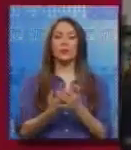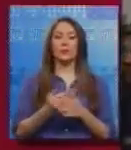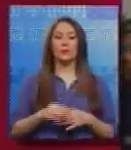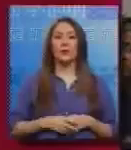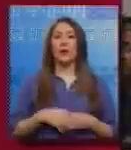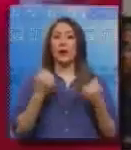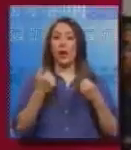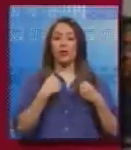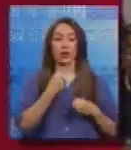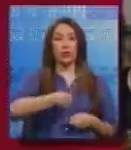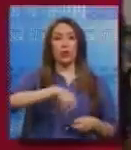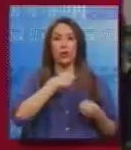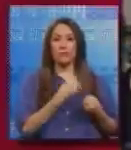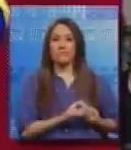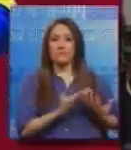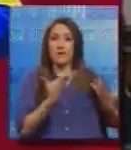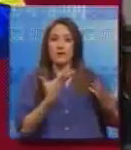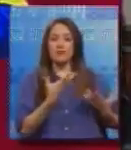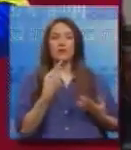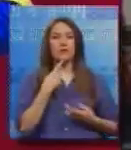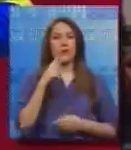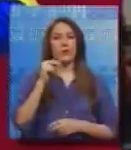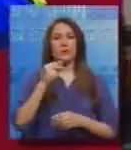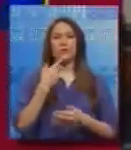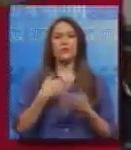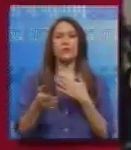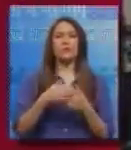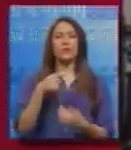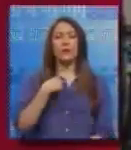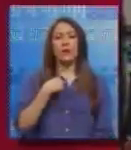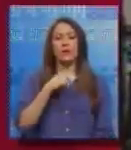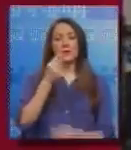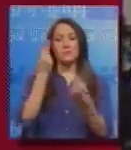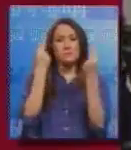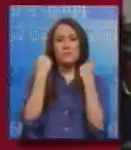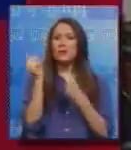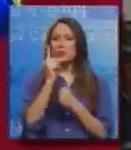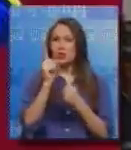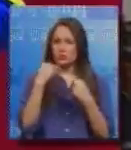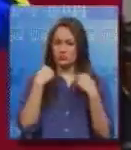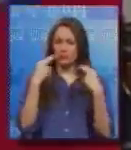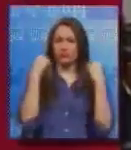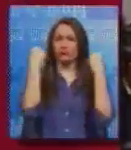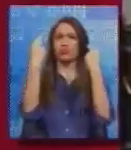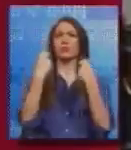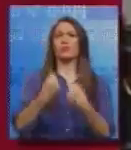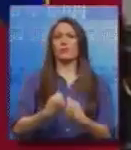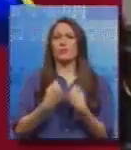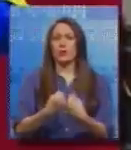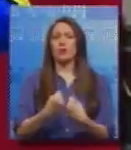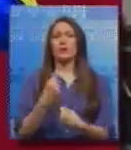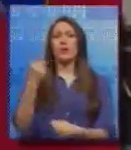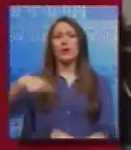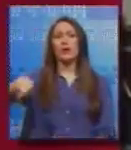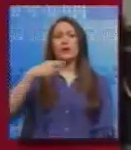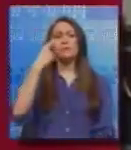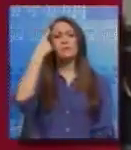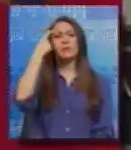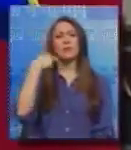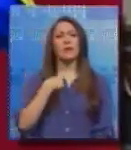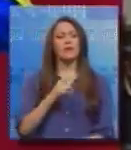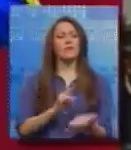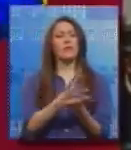somos más y que ya no estamos dispuestos a tolerar que una minoría engreída se había acostumbrado a